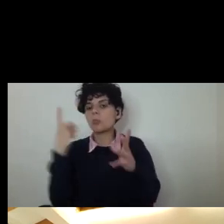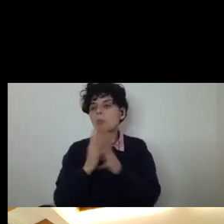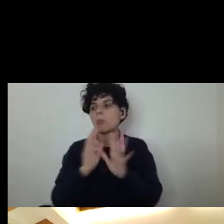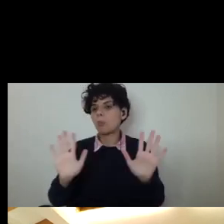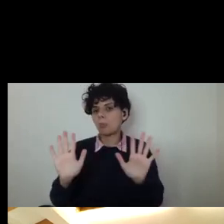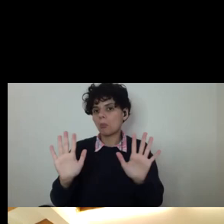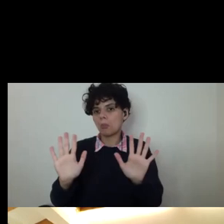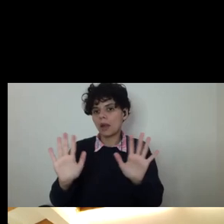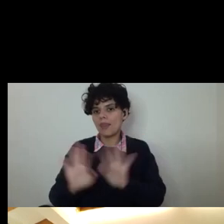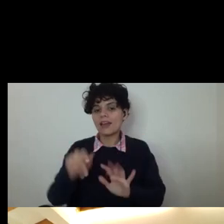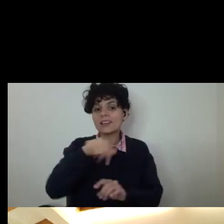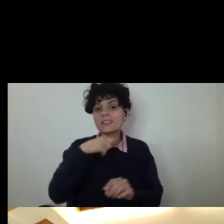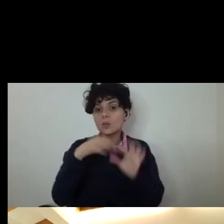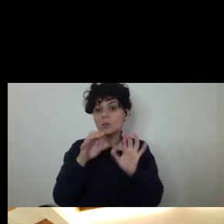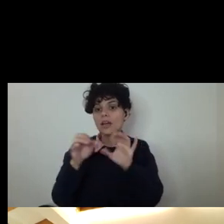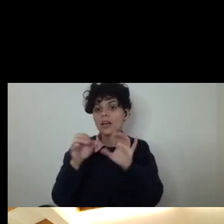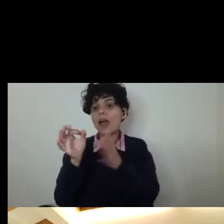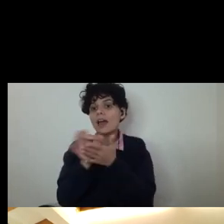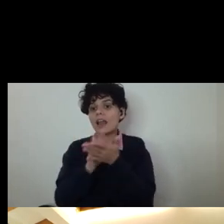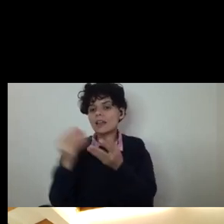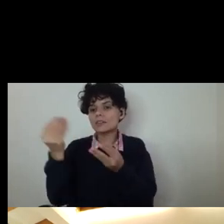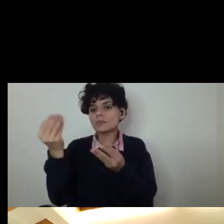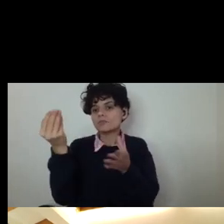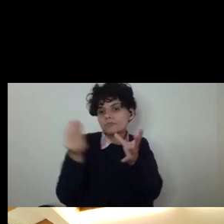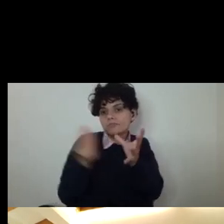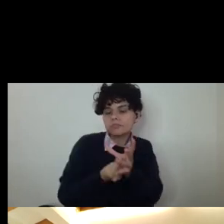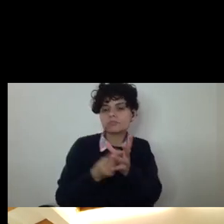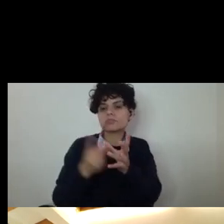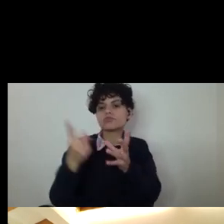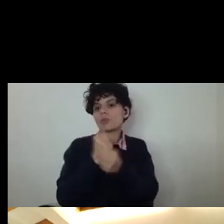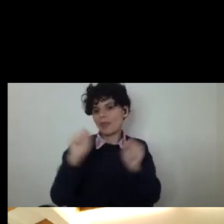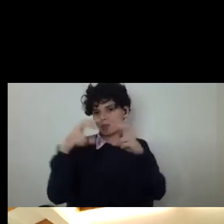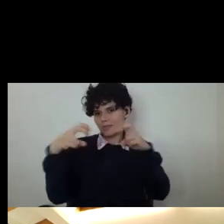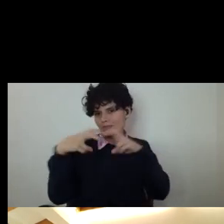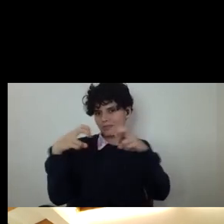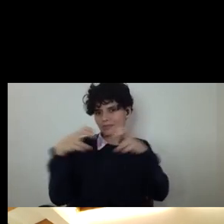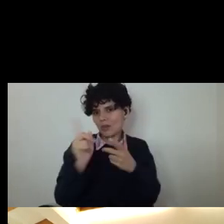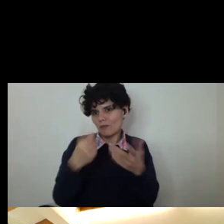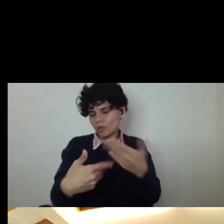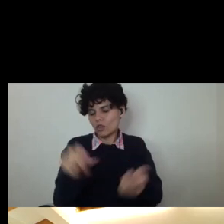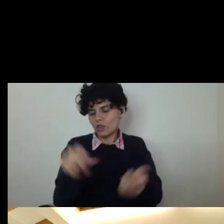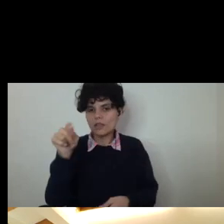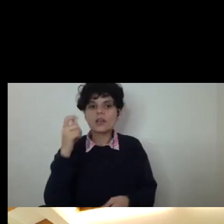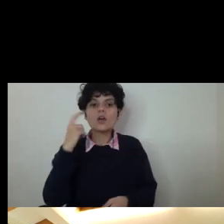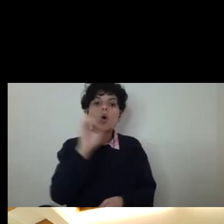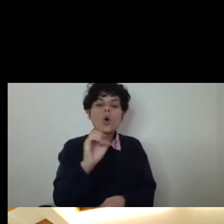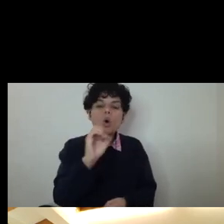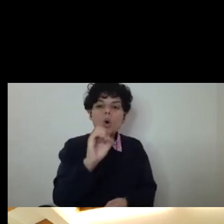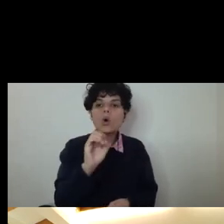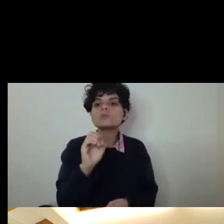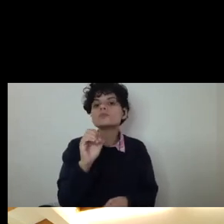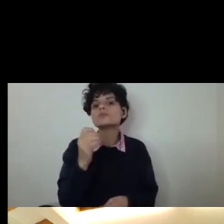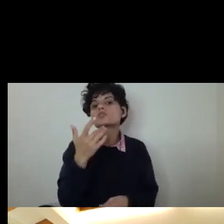participarían muy mal en liberación de calcio inducida por calcio, o demostraban una respuesta en forma